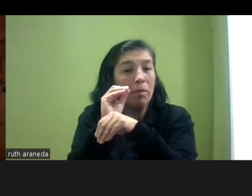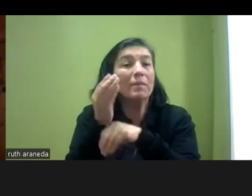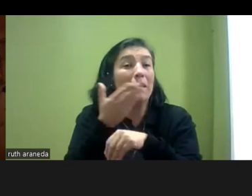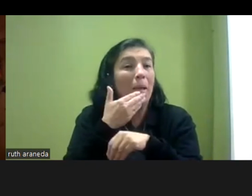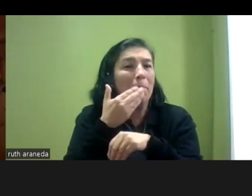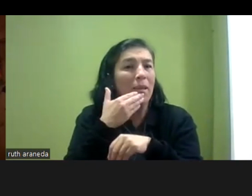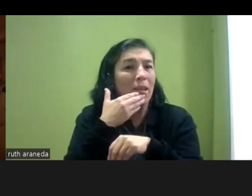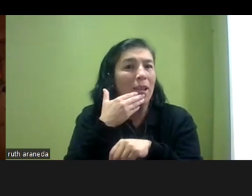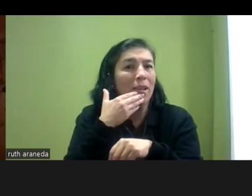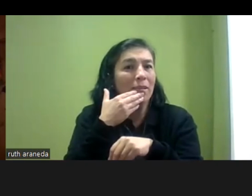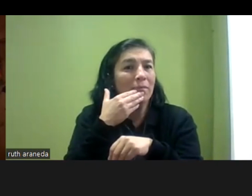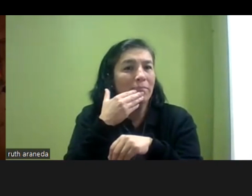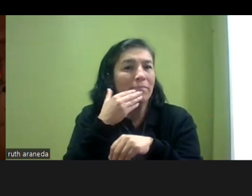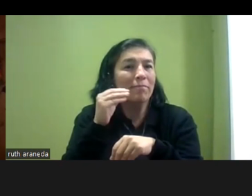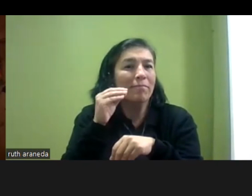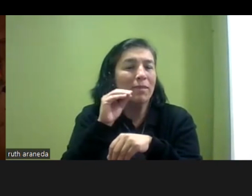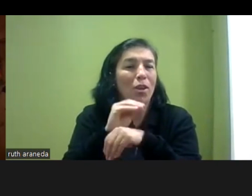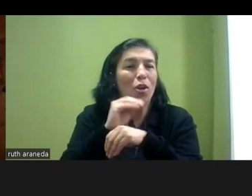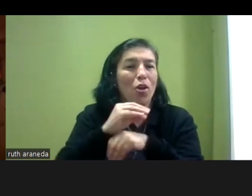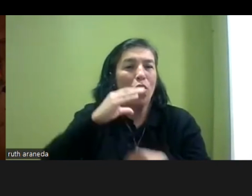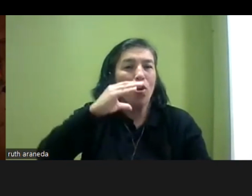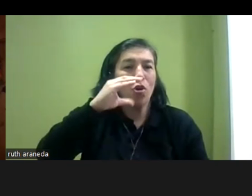coca. La chicha también,